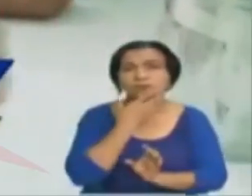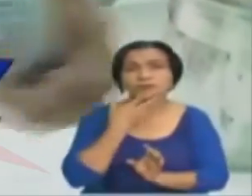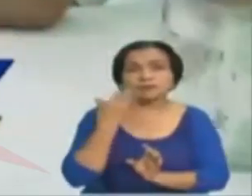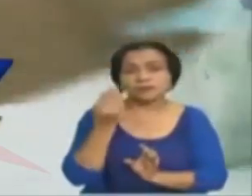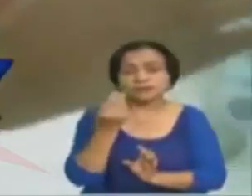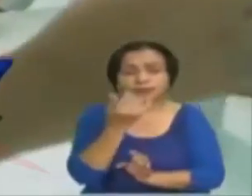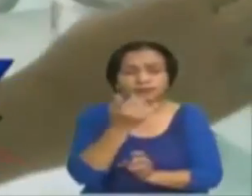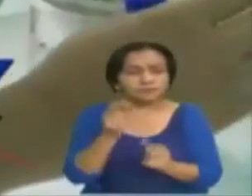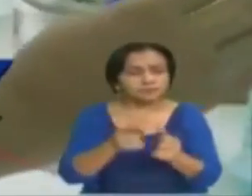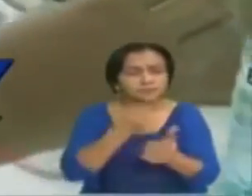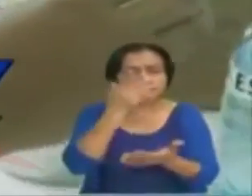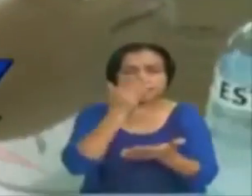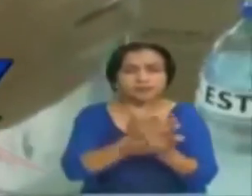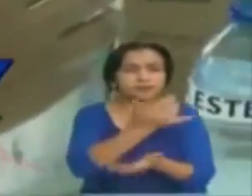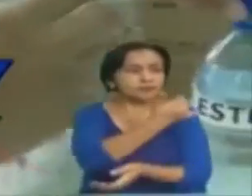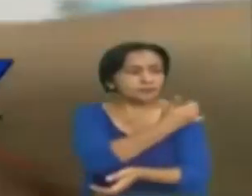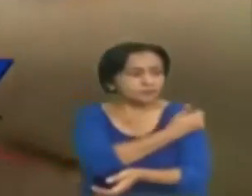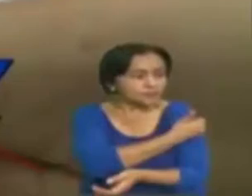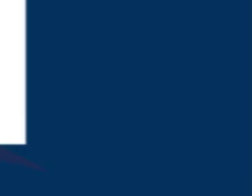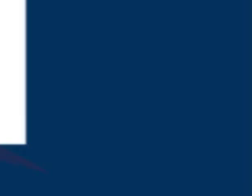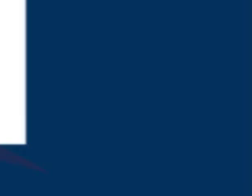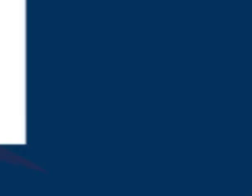semana esperamos recibir estas